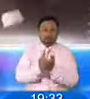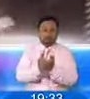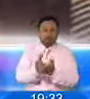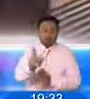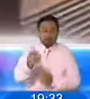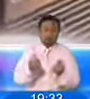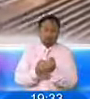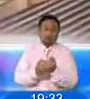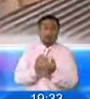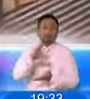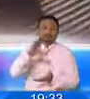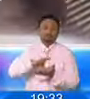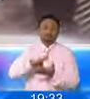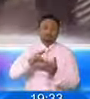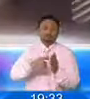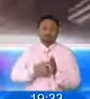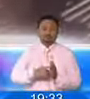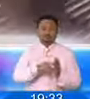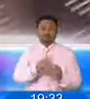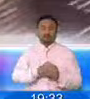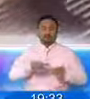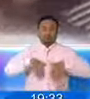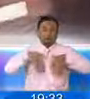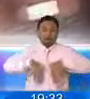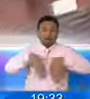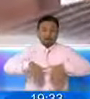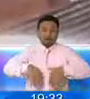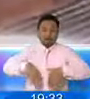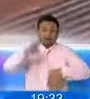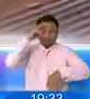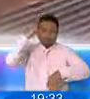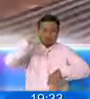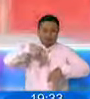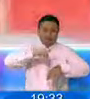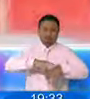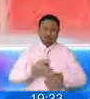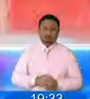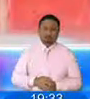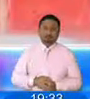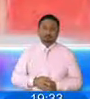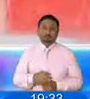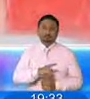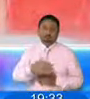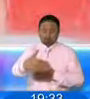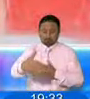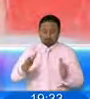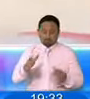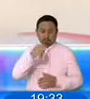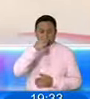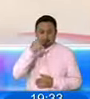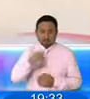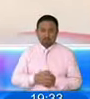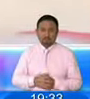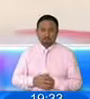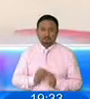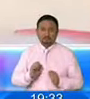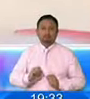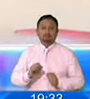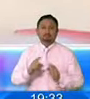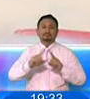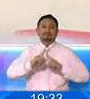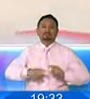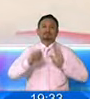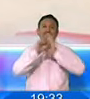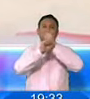del Centro Regional de Adiestramiento Canino de la Policía Nacional. Los ladrillos con droga están identificados con